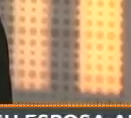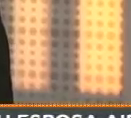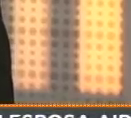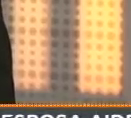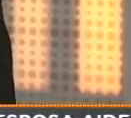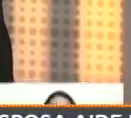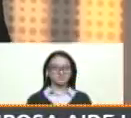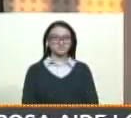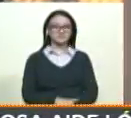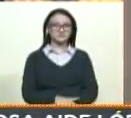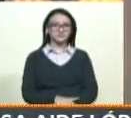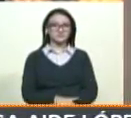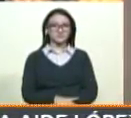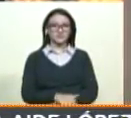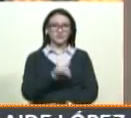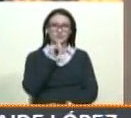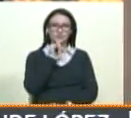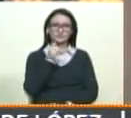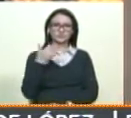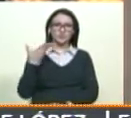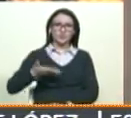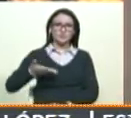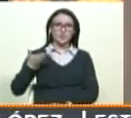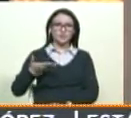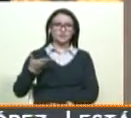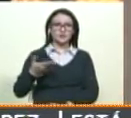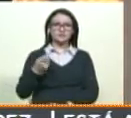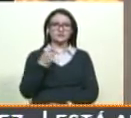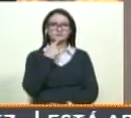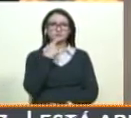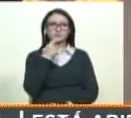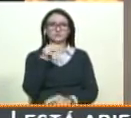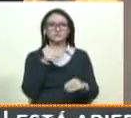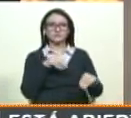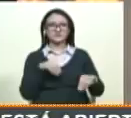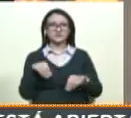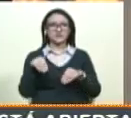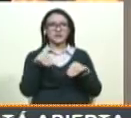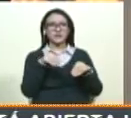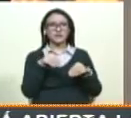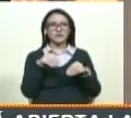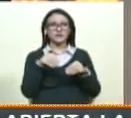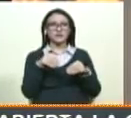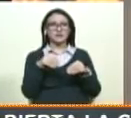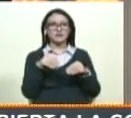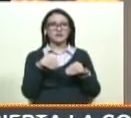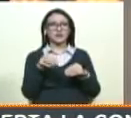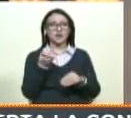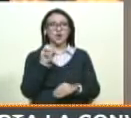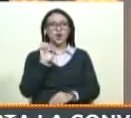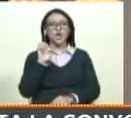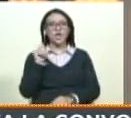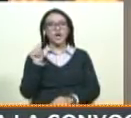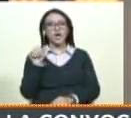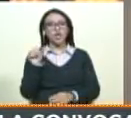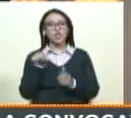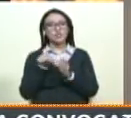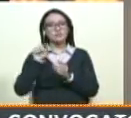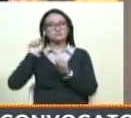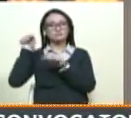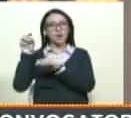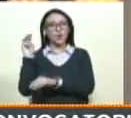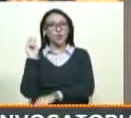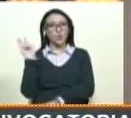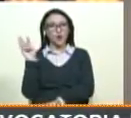Bien, información relevante a esta hora. En rueda de prensa en la sede de la Organización de los Estados Americanos, OEA, en Washington, el canciller